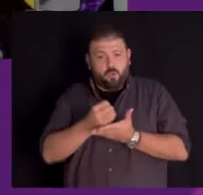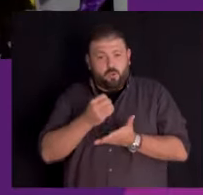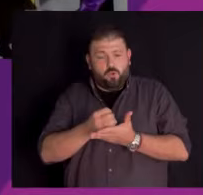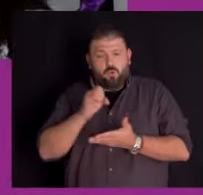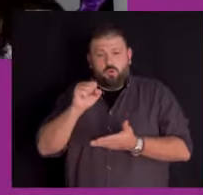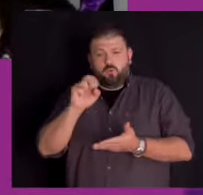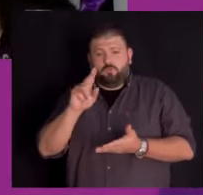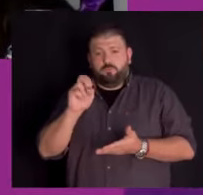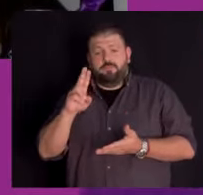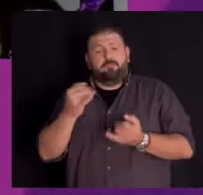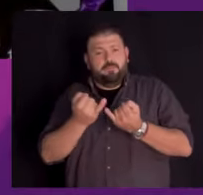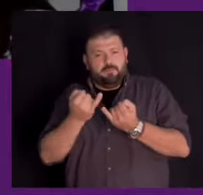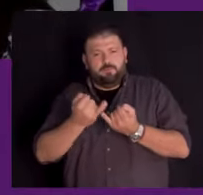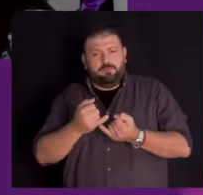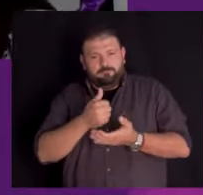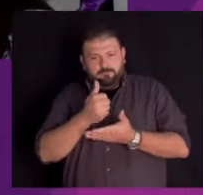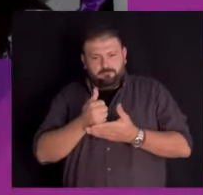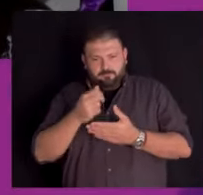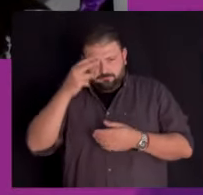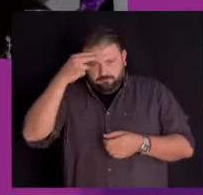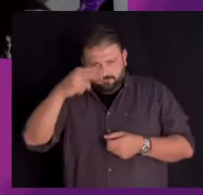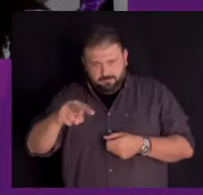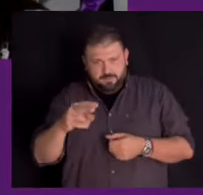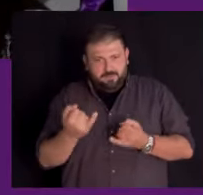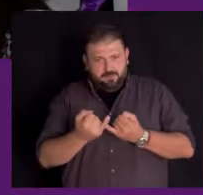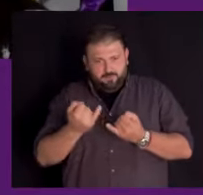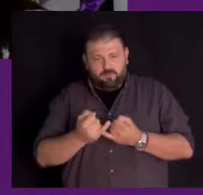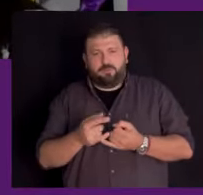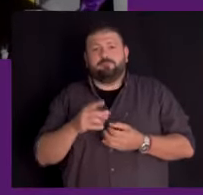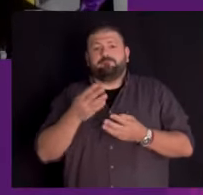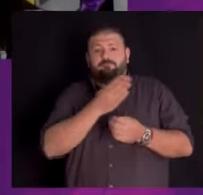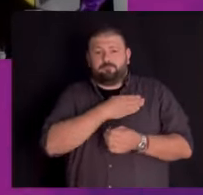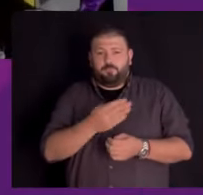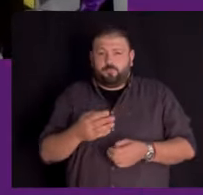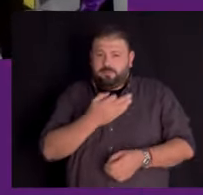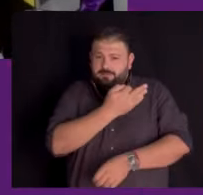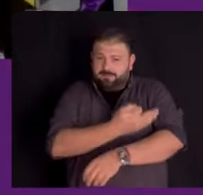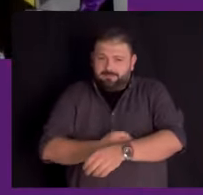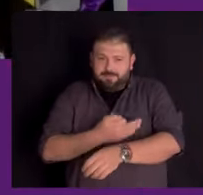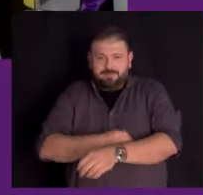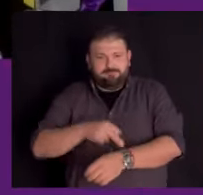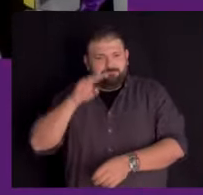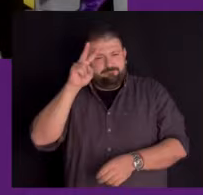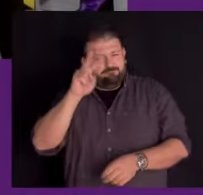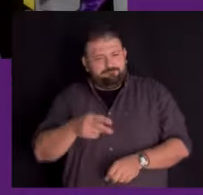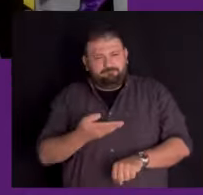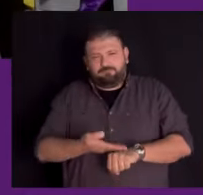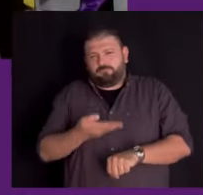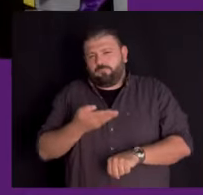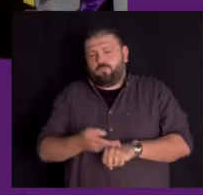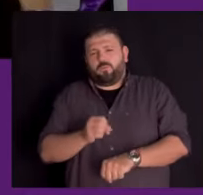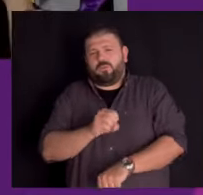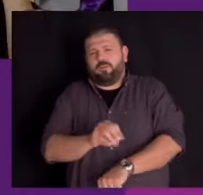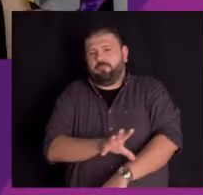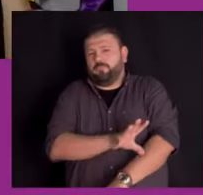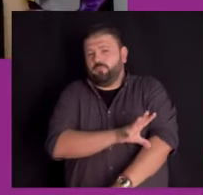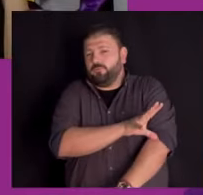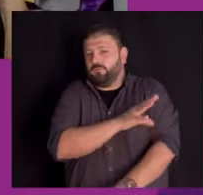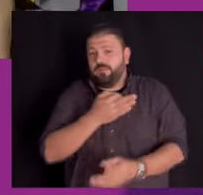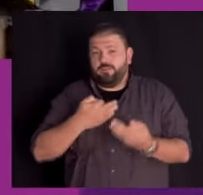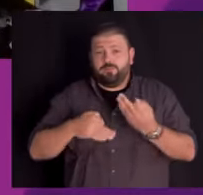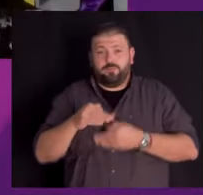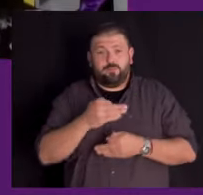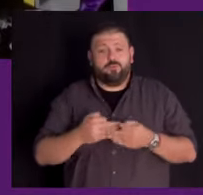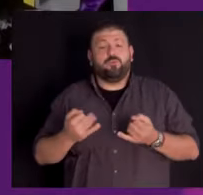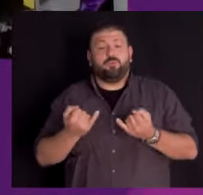de México. Hola Ari, buenas tardes a todos, muy emocionado de poder compartir aquí con ustedes y pues